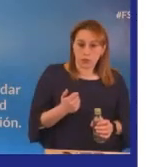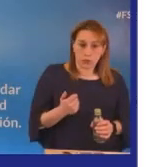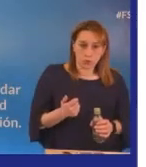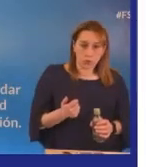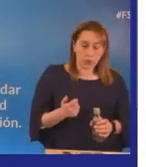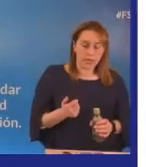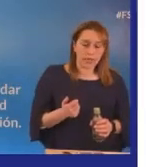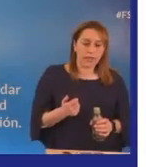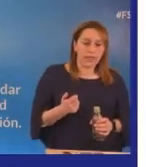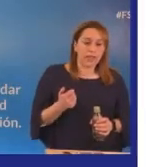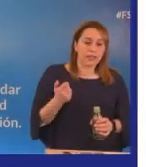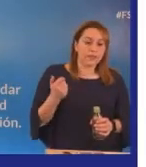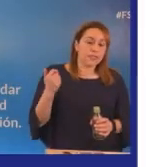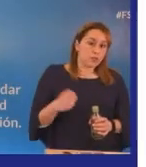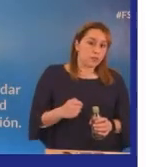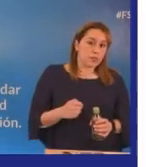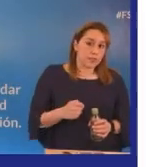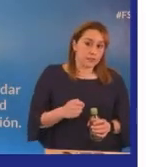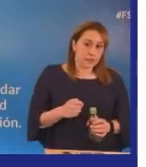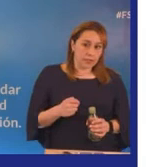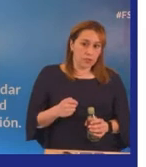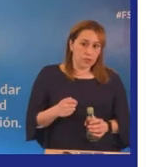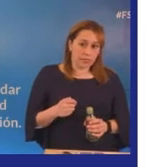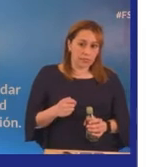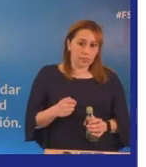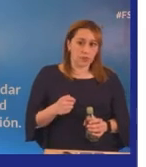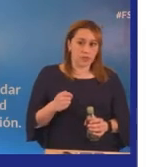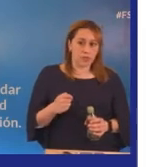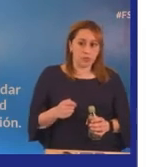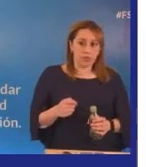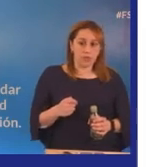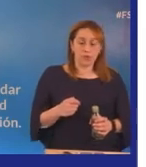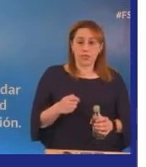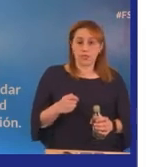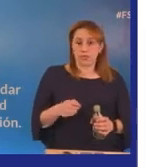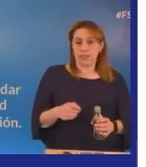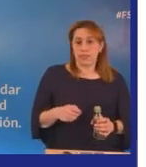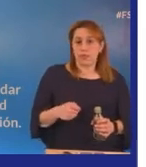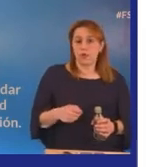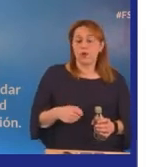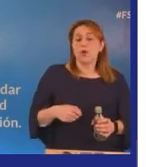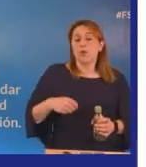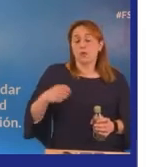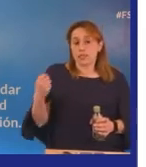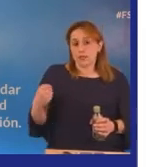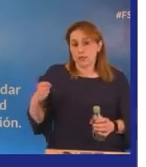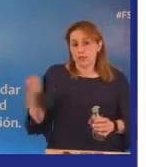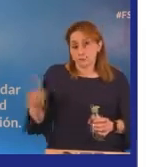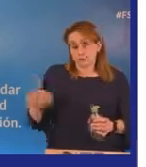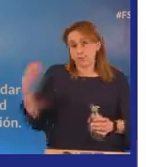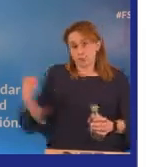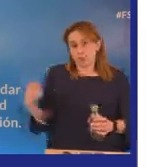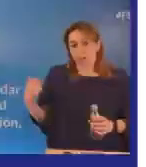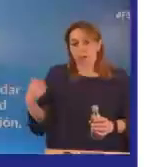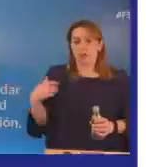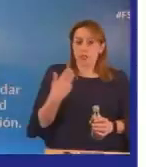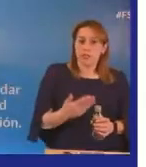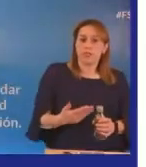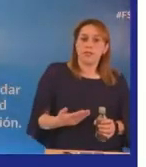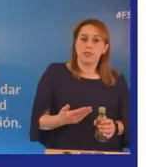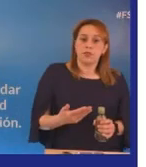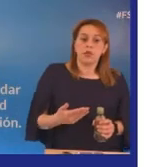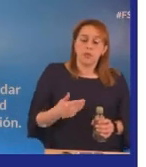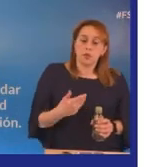con el tono muscular. Hay que ver si nuestro paciente tiene alguna alteración neurológica, porque si ha tenido una ACV anterior a